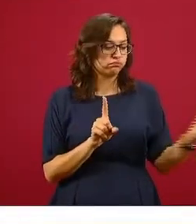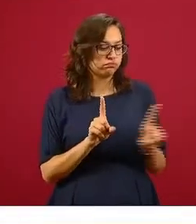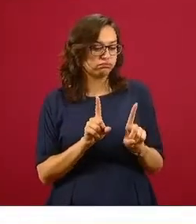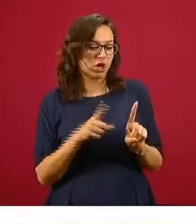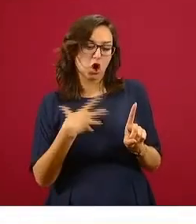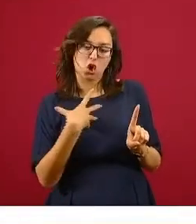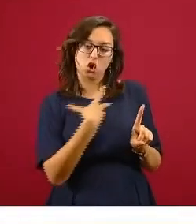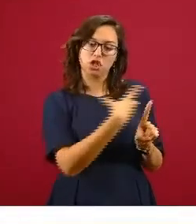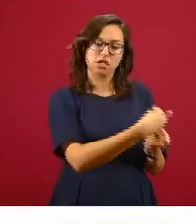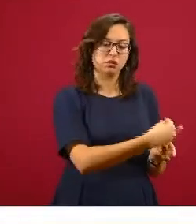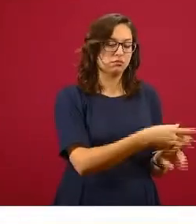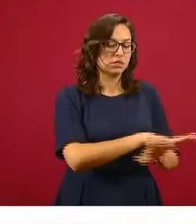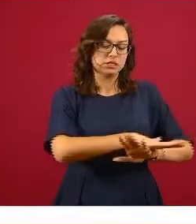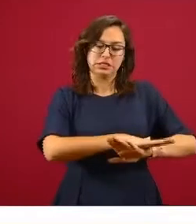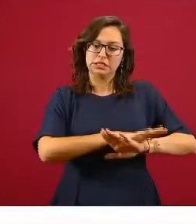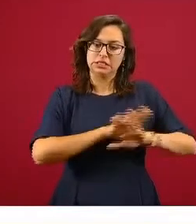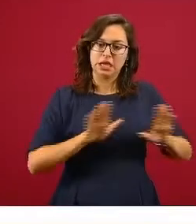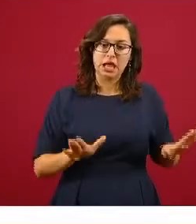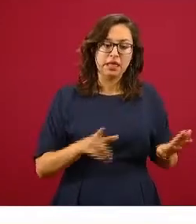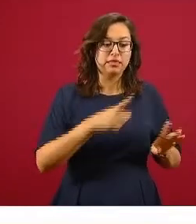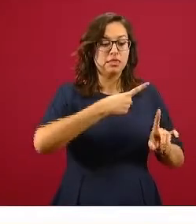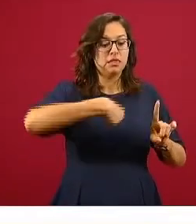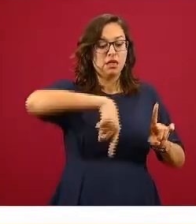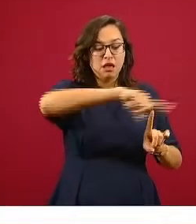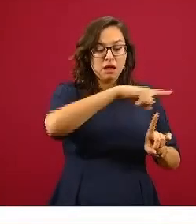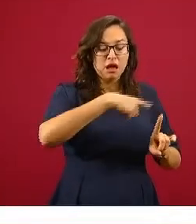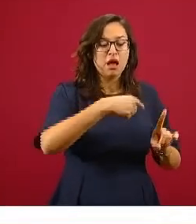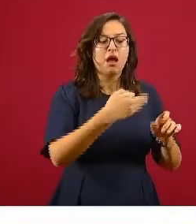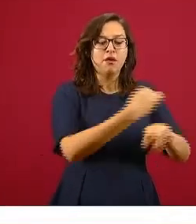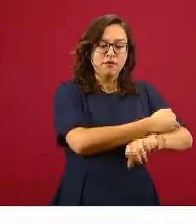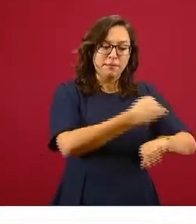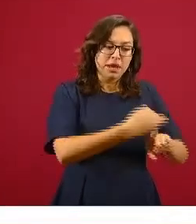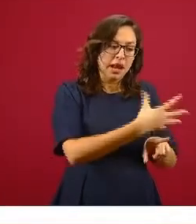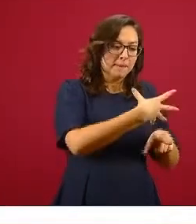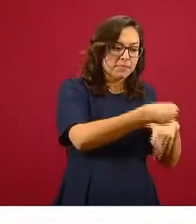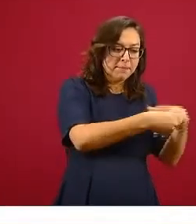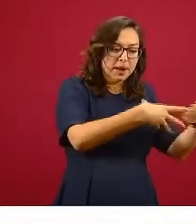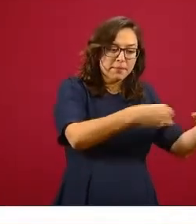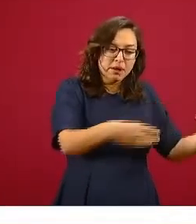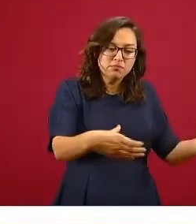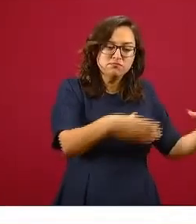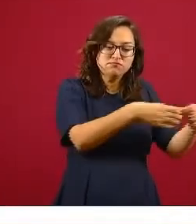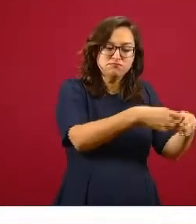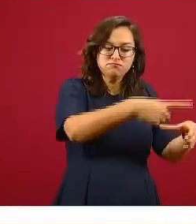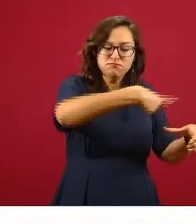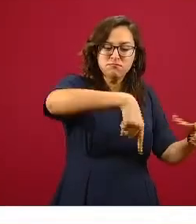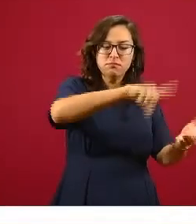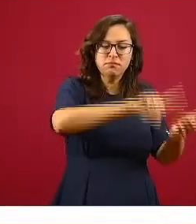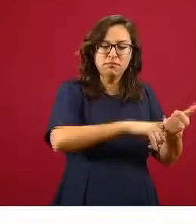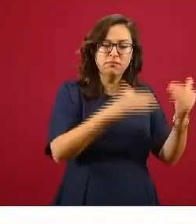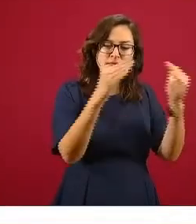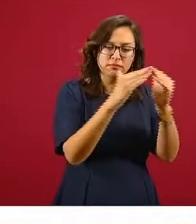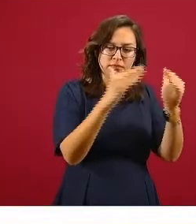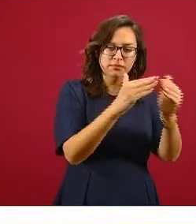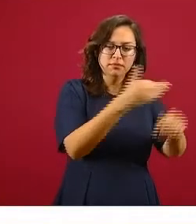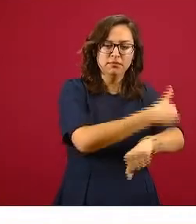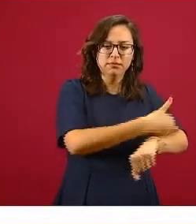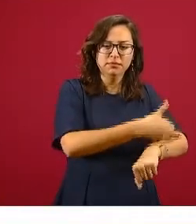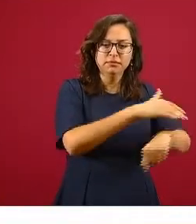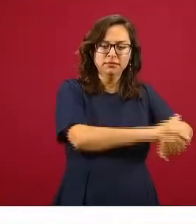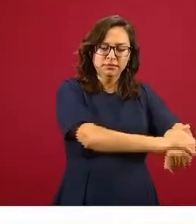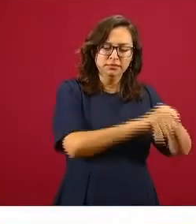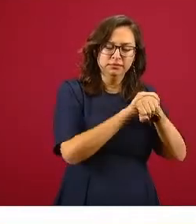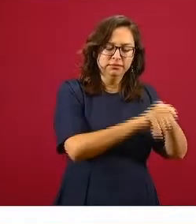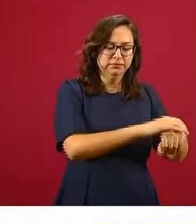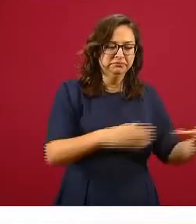ahí. Y después hay brotes familiares, pequeños brotes familiares, contagios dentro de la casa, dentro del grupo de amigos,